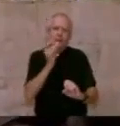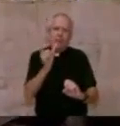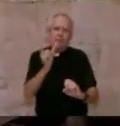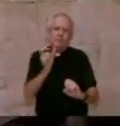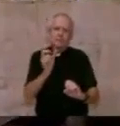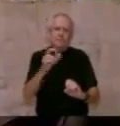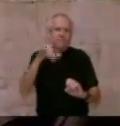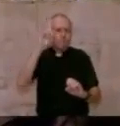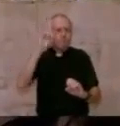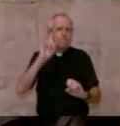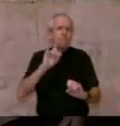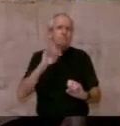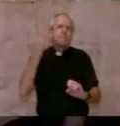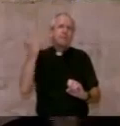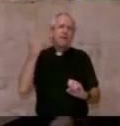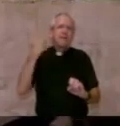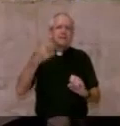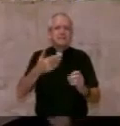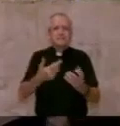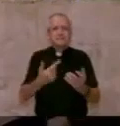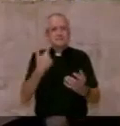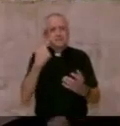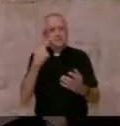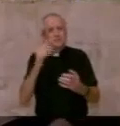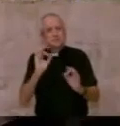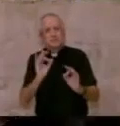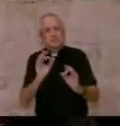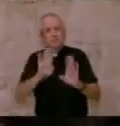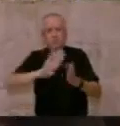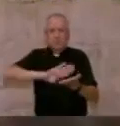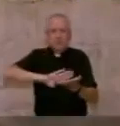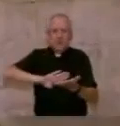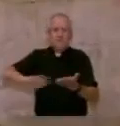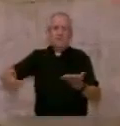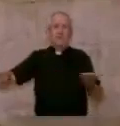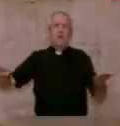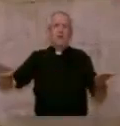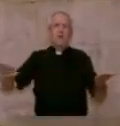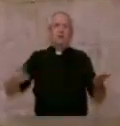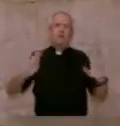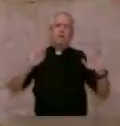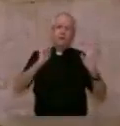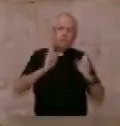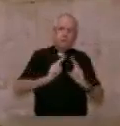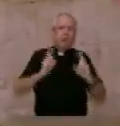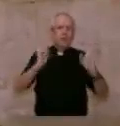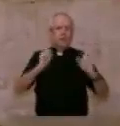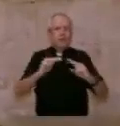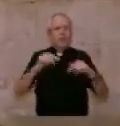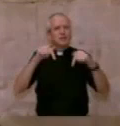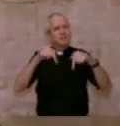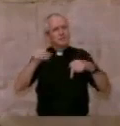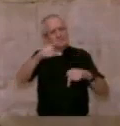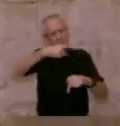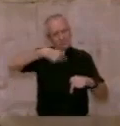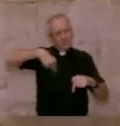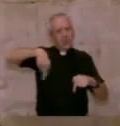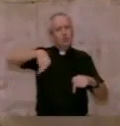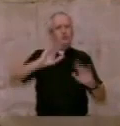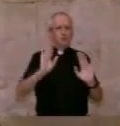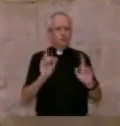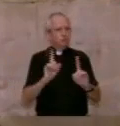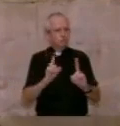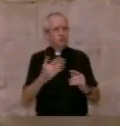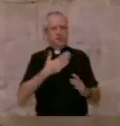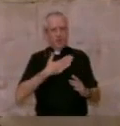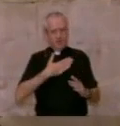viejas y gastadas que no tienen ningún peligro y que se pueden dejar de lado. Que nunca nos pase esto a nadie de nosotros,